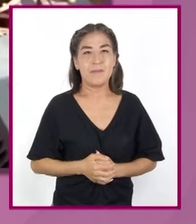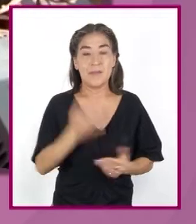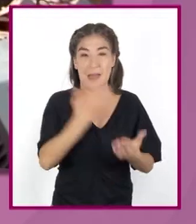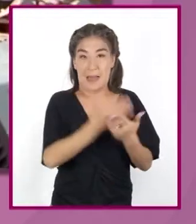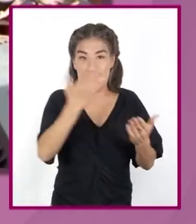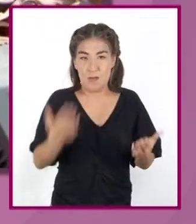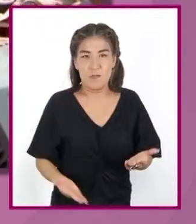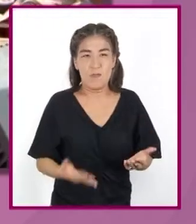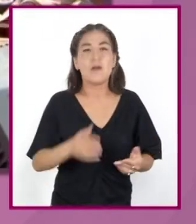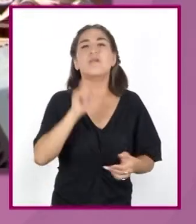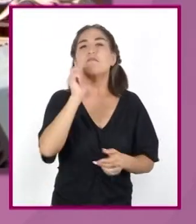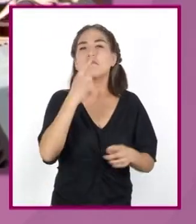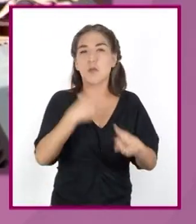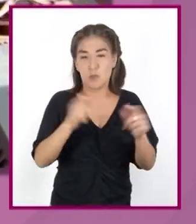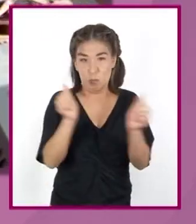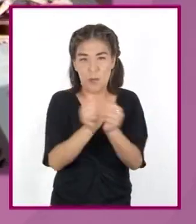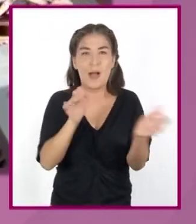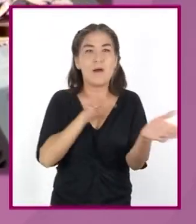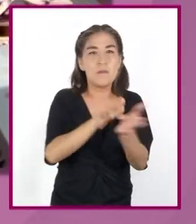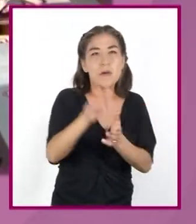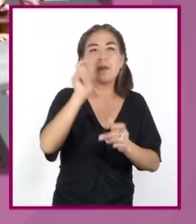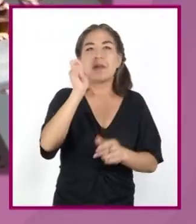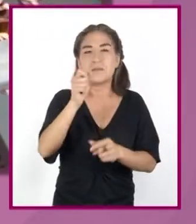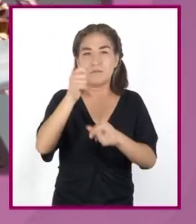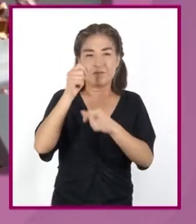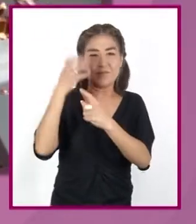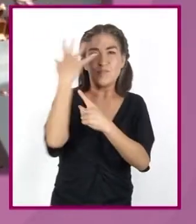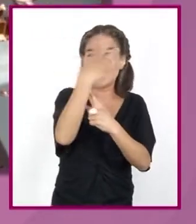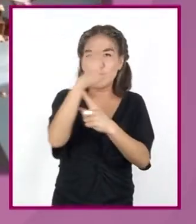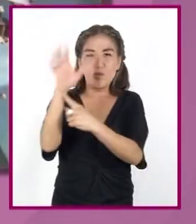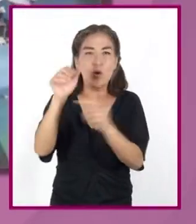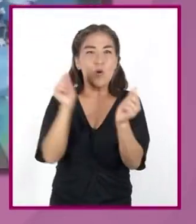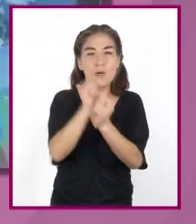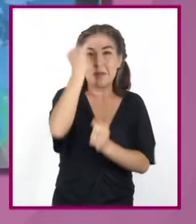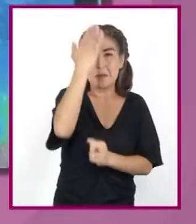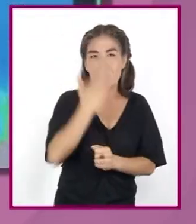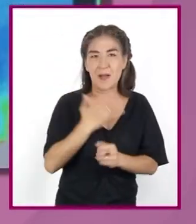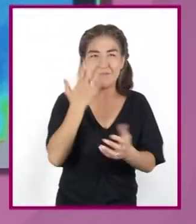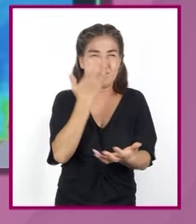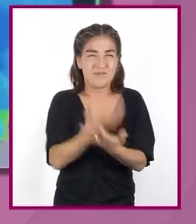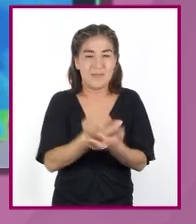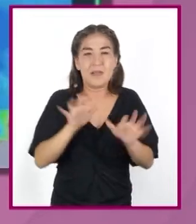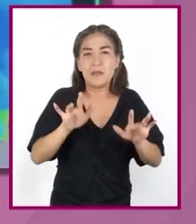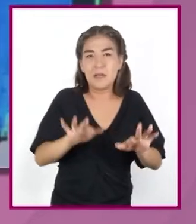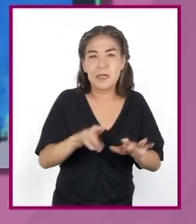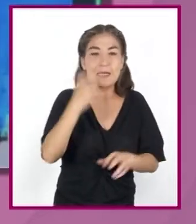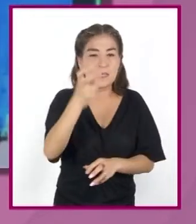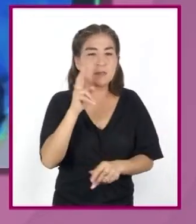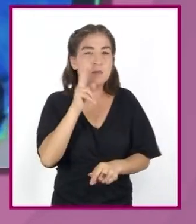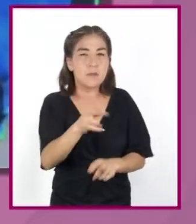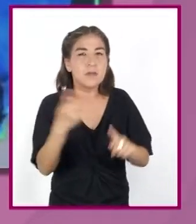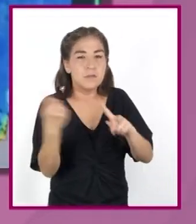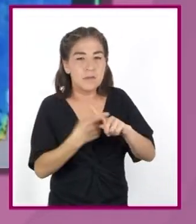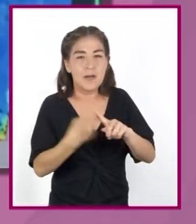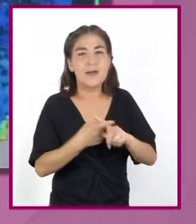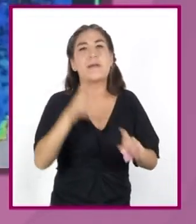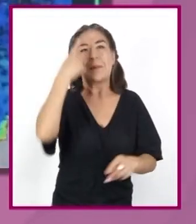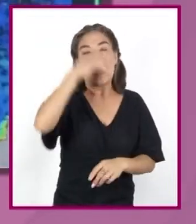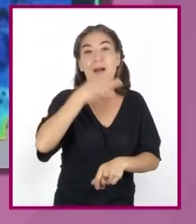Actualmente, con el apoyo de imágenes satelitales, se desarrolla un sistema para el monitoreo de ecosistemas y sus amenazas.